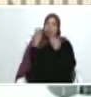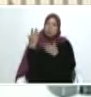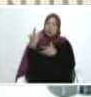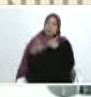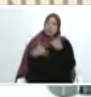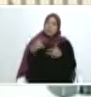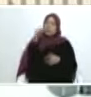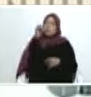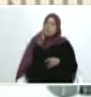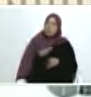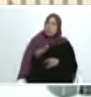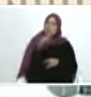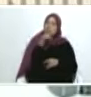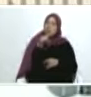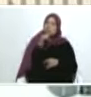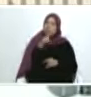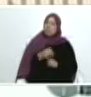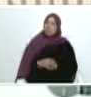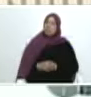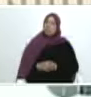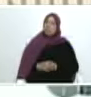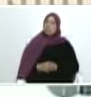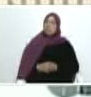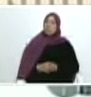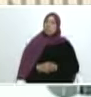fábrica, en el territorio.